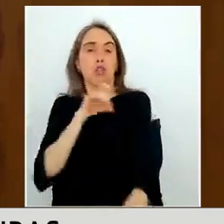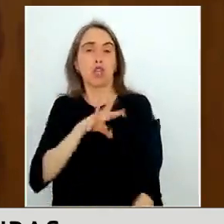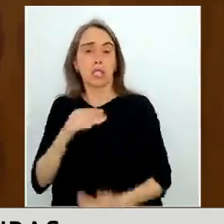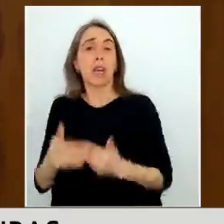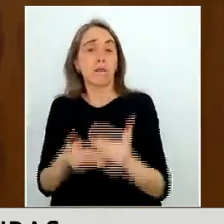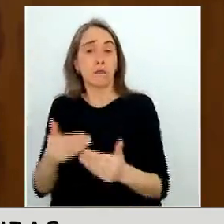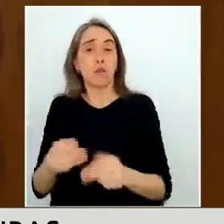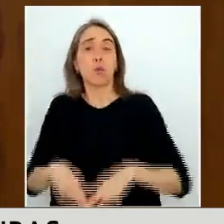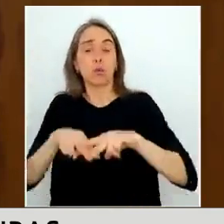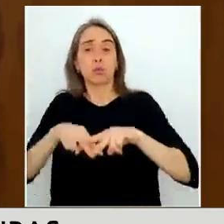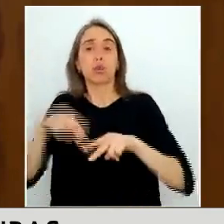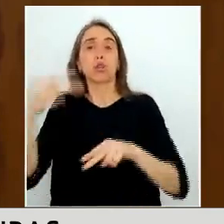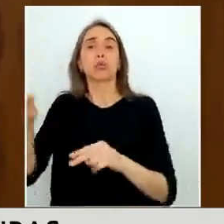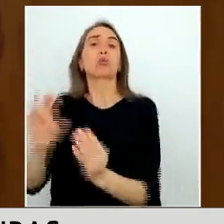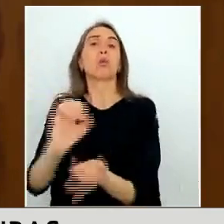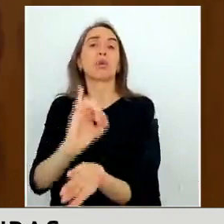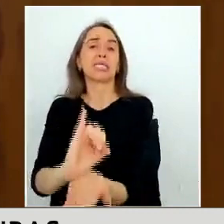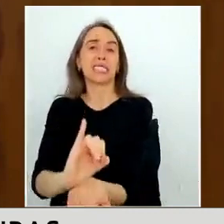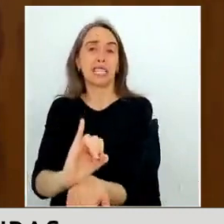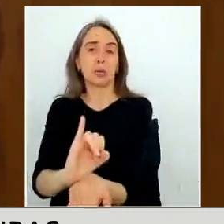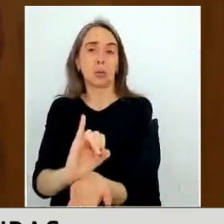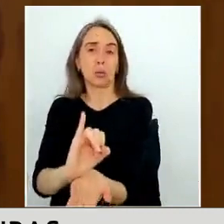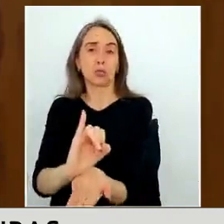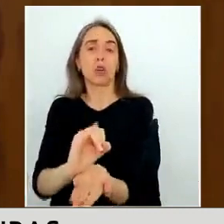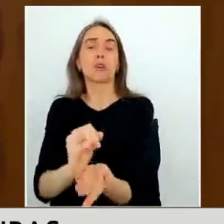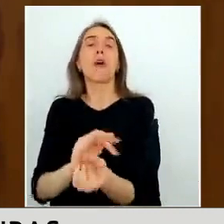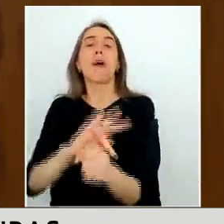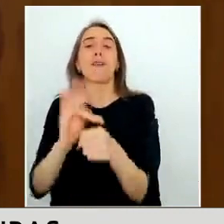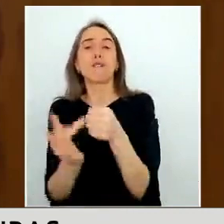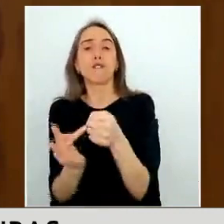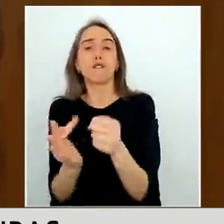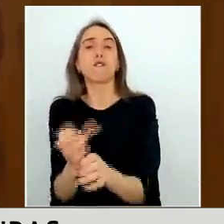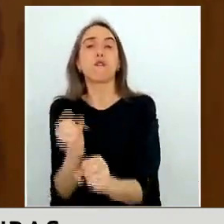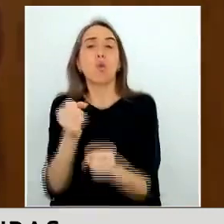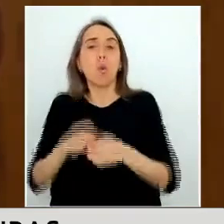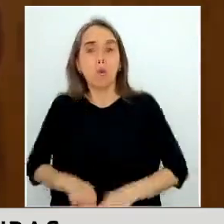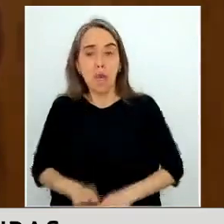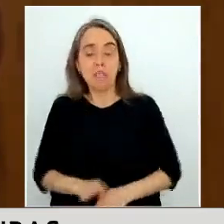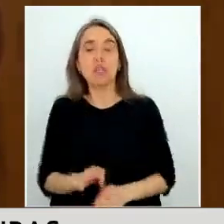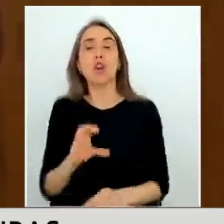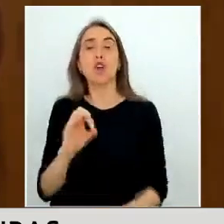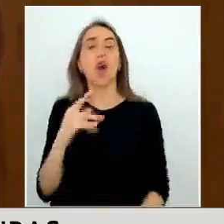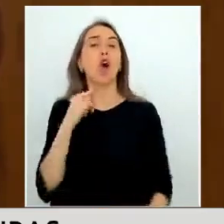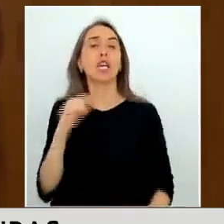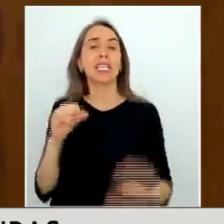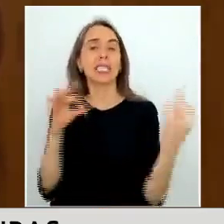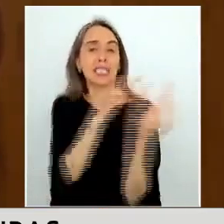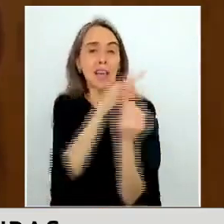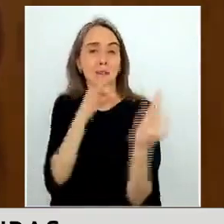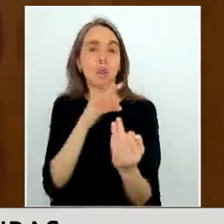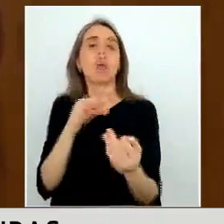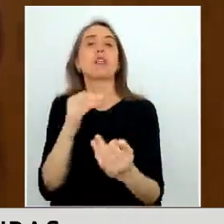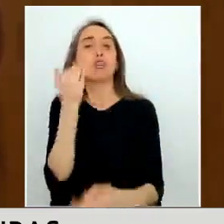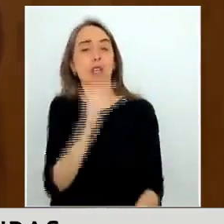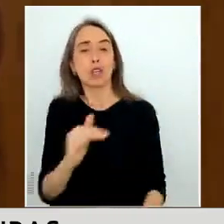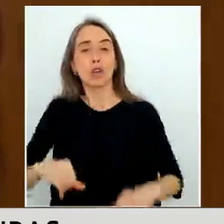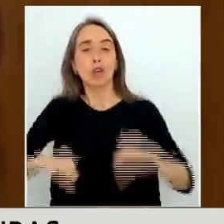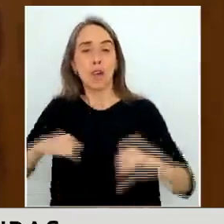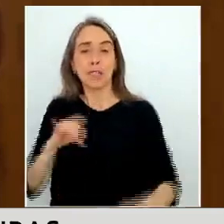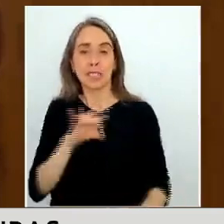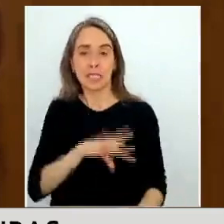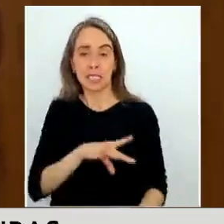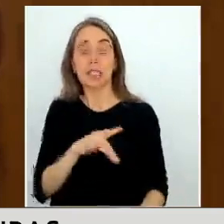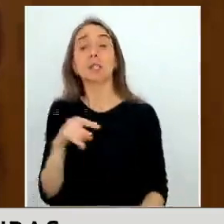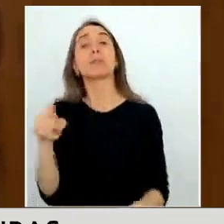propia institucionalidad que es la fundación de orquestas juveniles e infantiles de chile fogi proyecto que logró que muchos de estos niños y